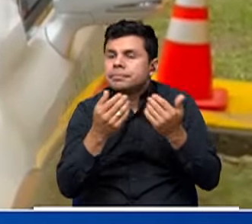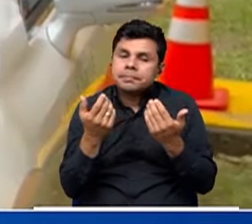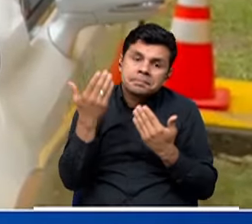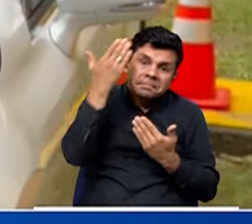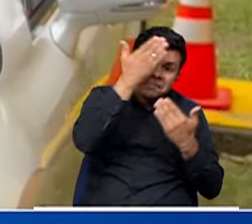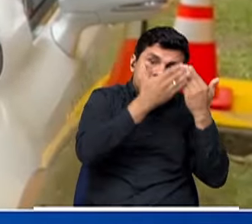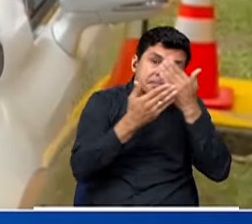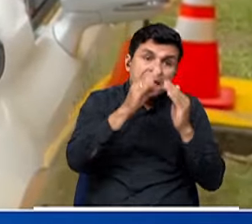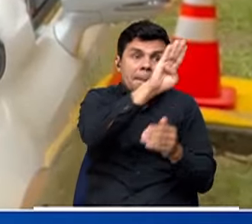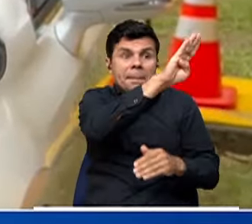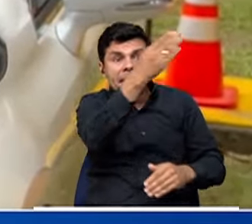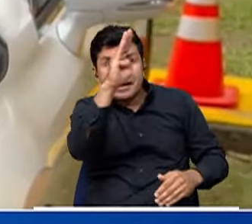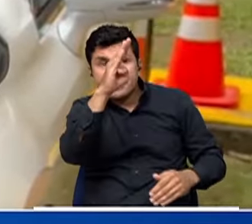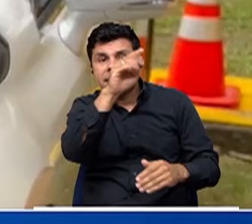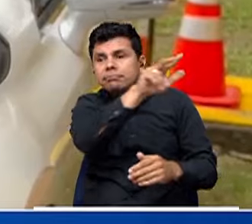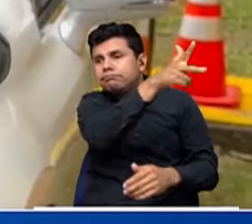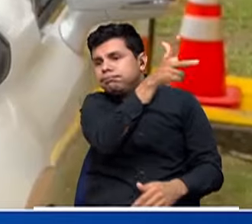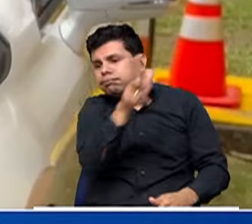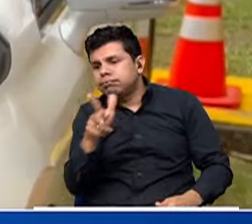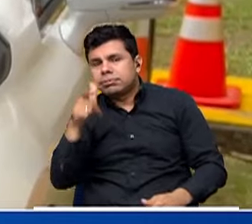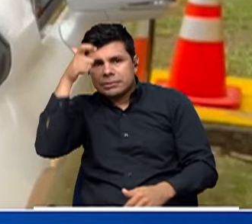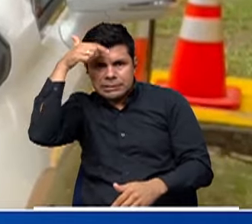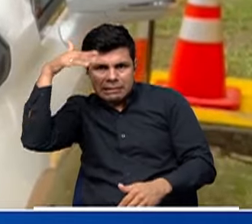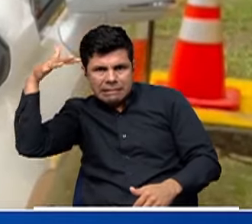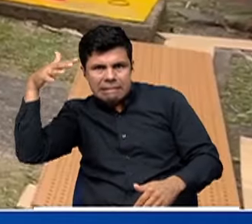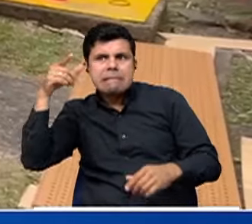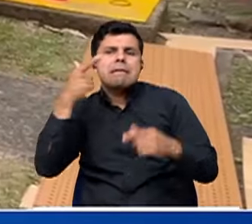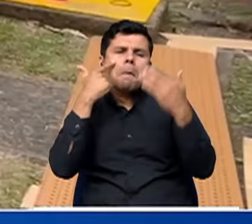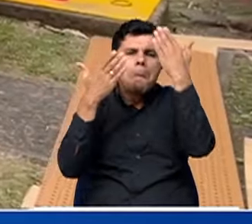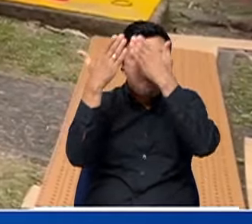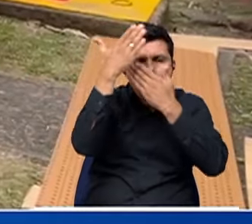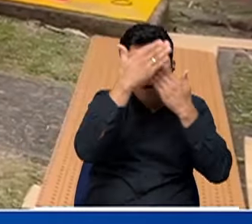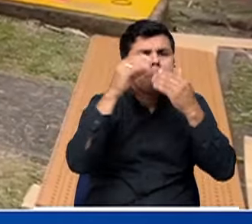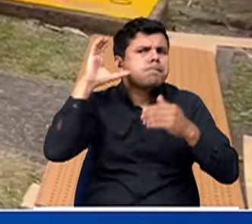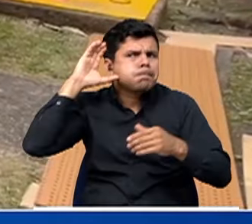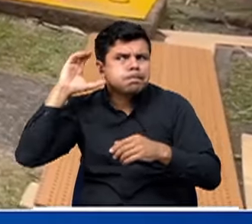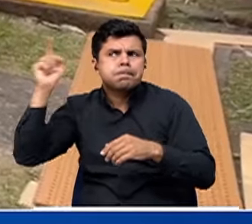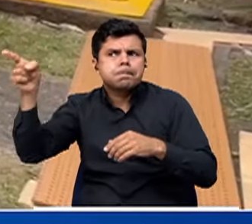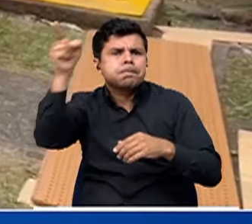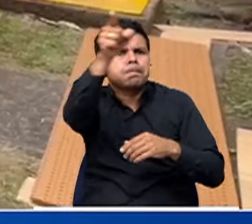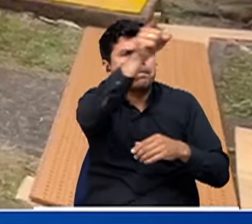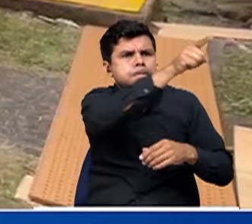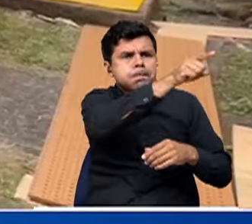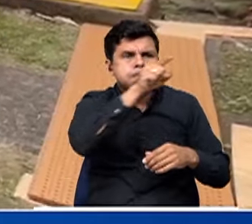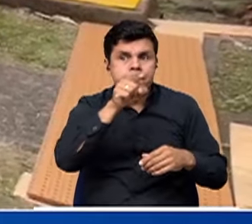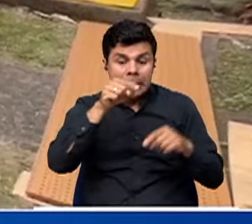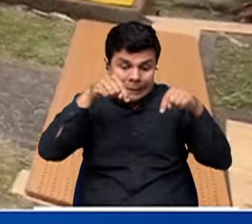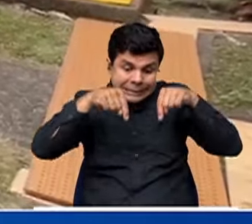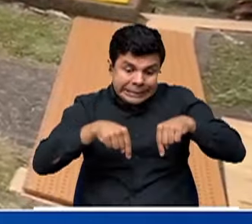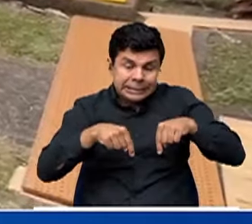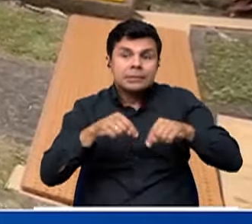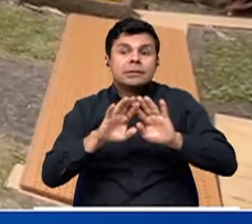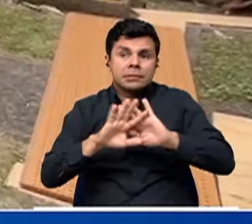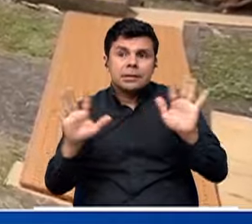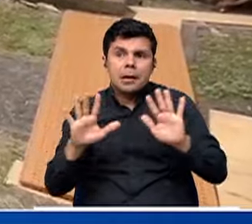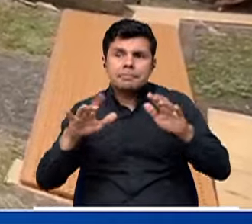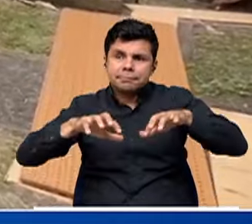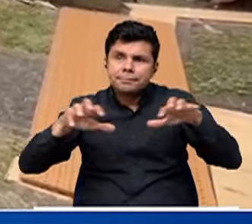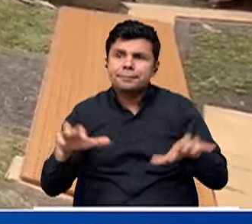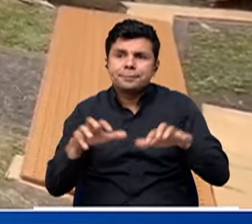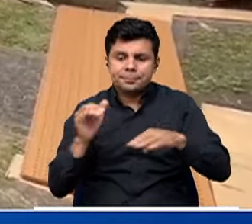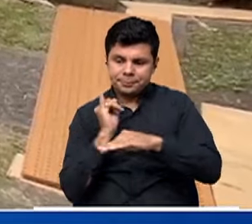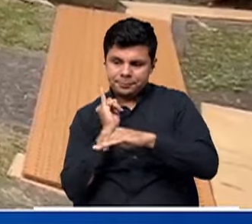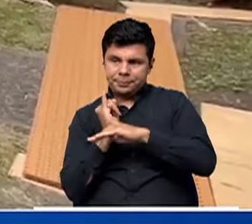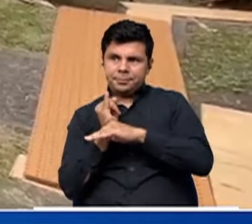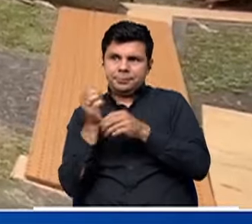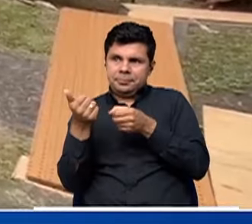entre Barranquilla y Cartagena, también con camiones movidos con hidrógeno. El carro fue presentado en medio de la inauguración del nuevo Instituto